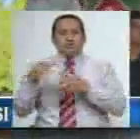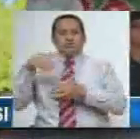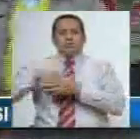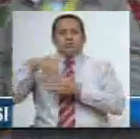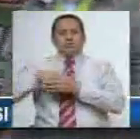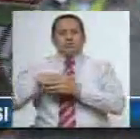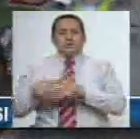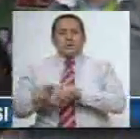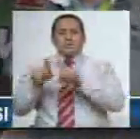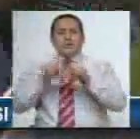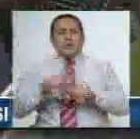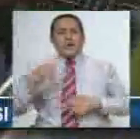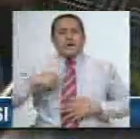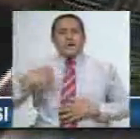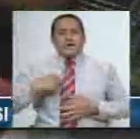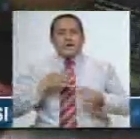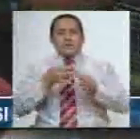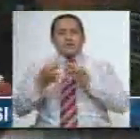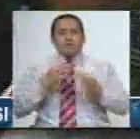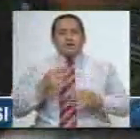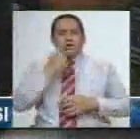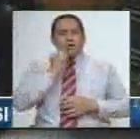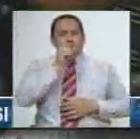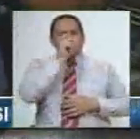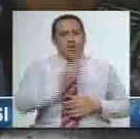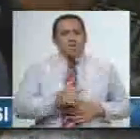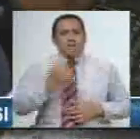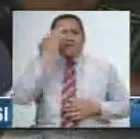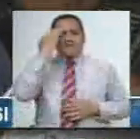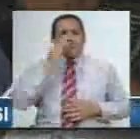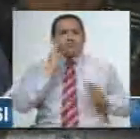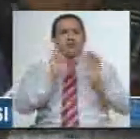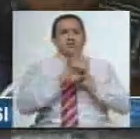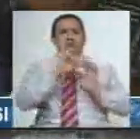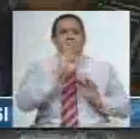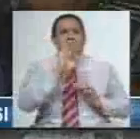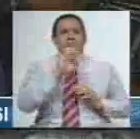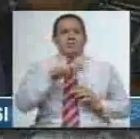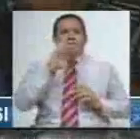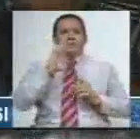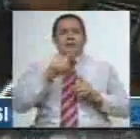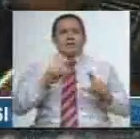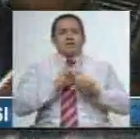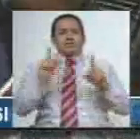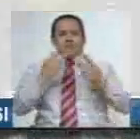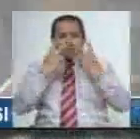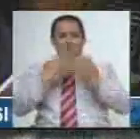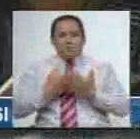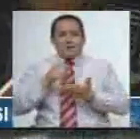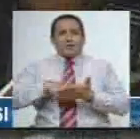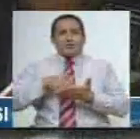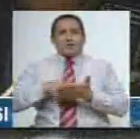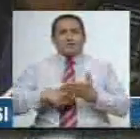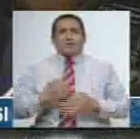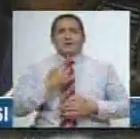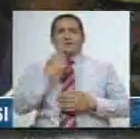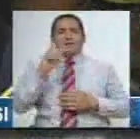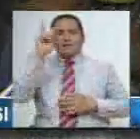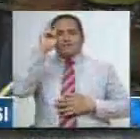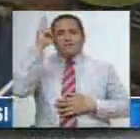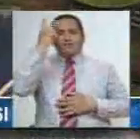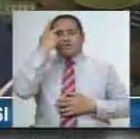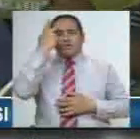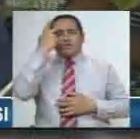electoral. Villarán de la Puente indicó que un candidato debería saber que Ibope mide los impactos y no los contratos. Él está